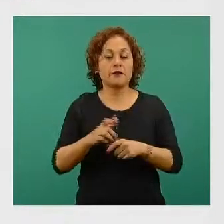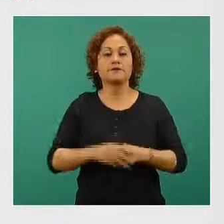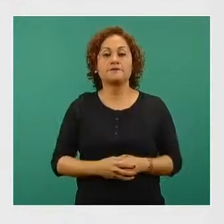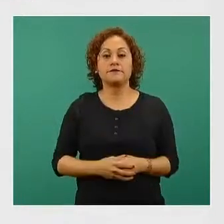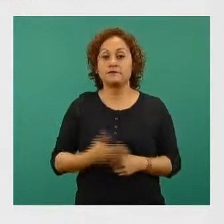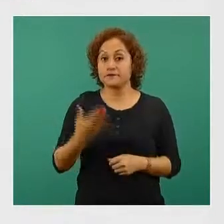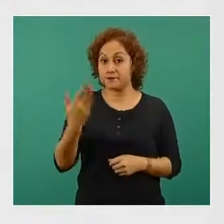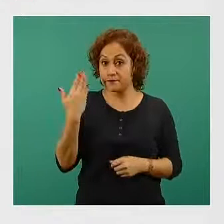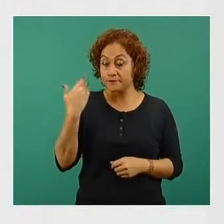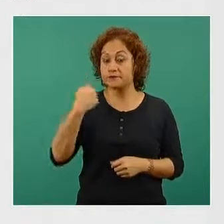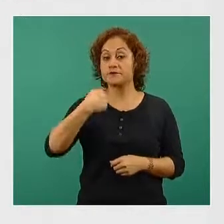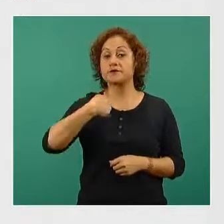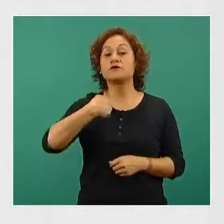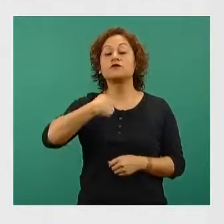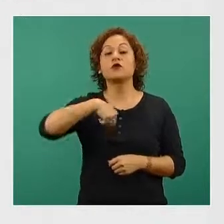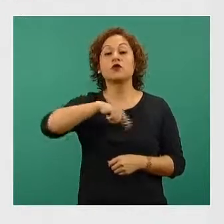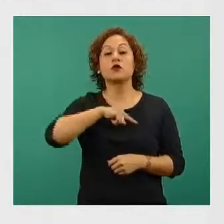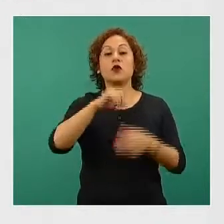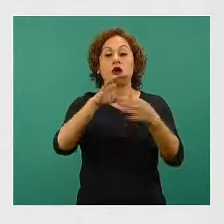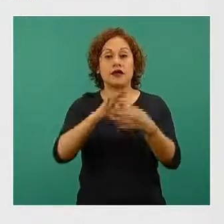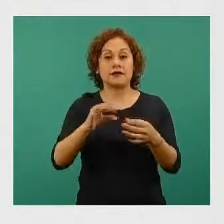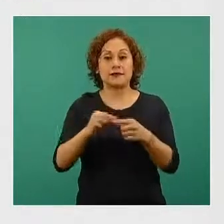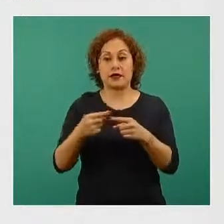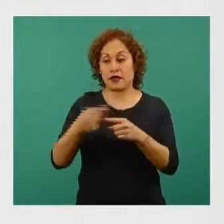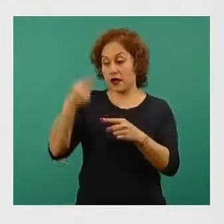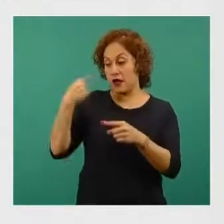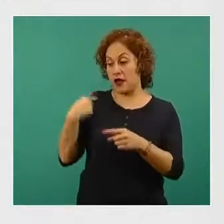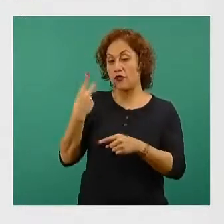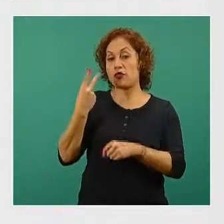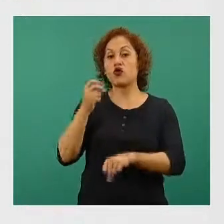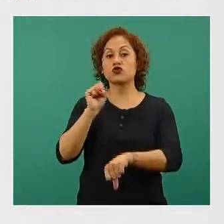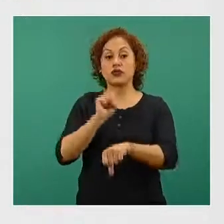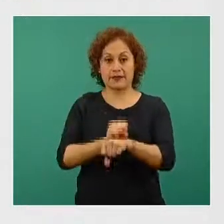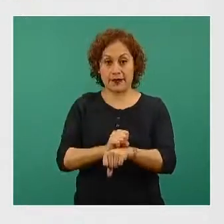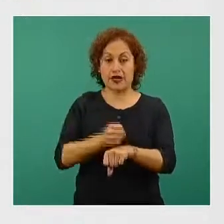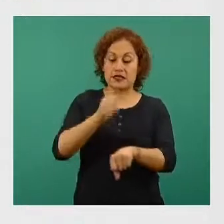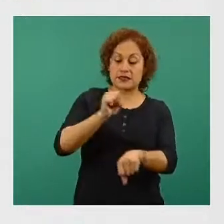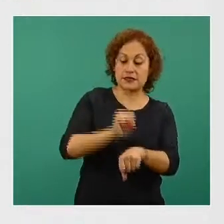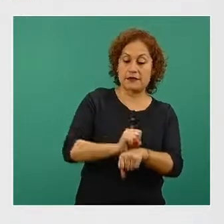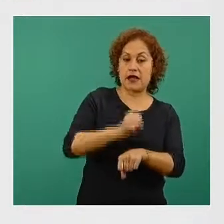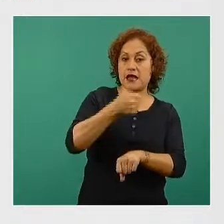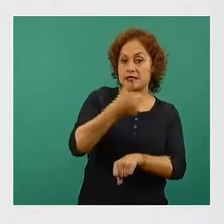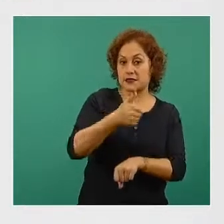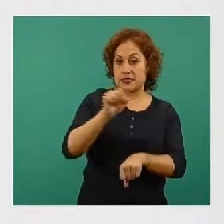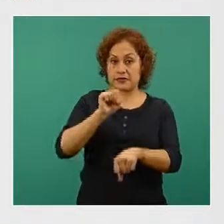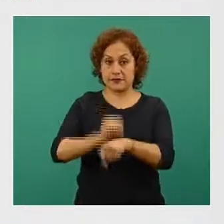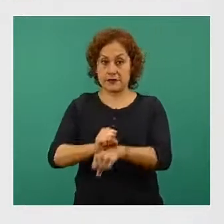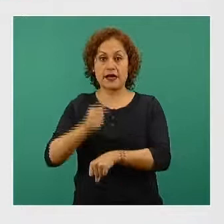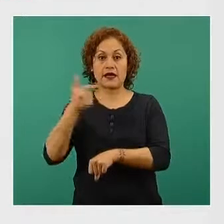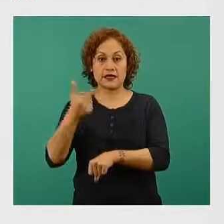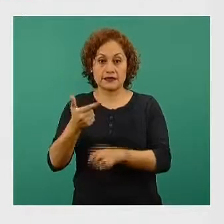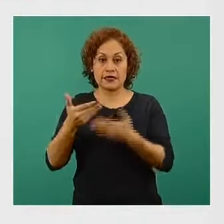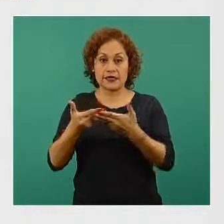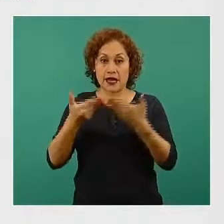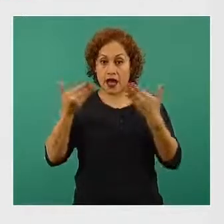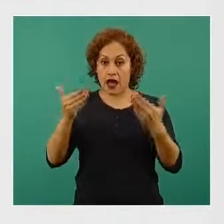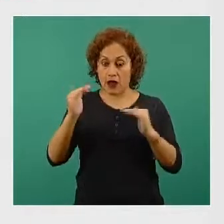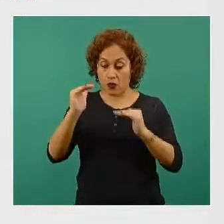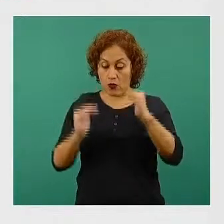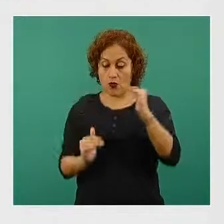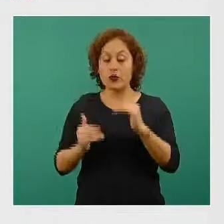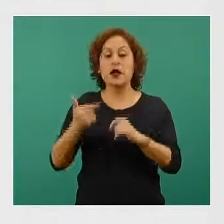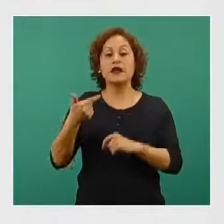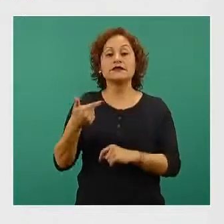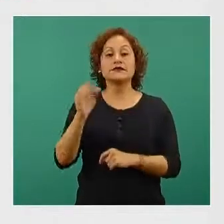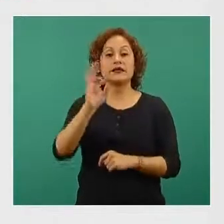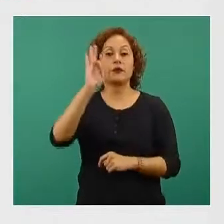la diferencial de las 2 últimas semanas, es decir, entre las 6 y las 7, para el día de hoy es de menos 7%, y eso también